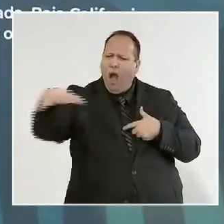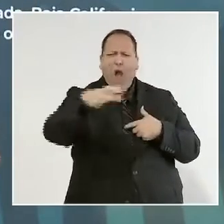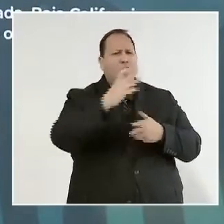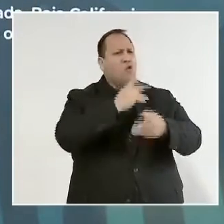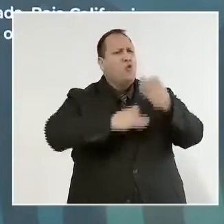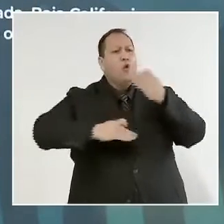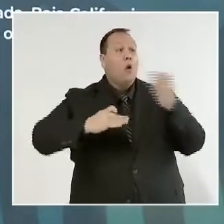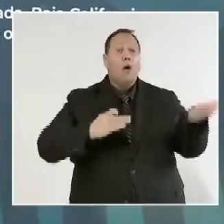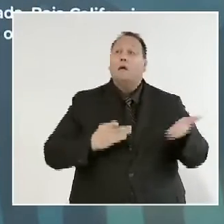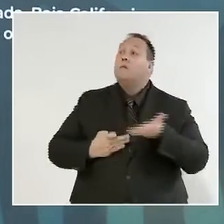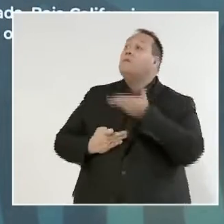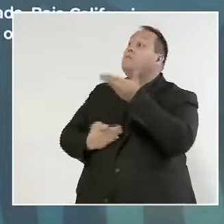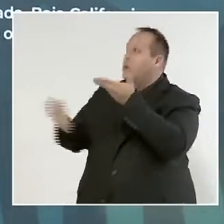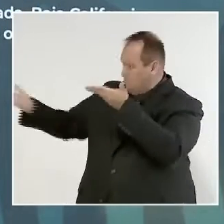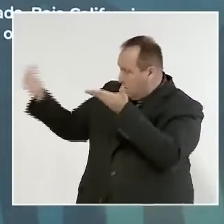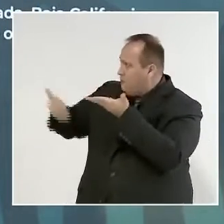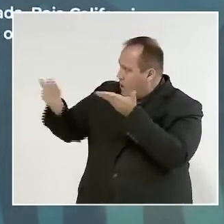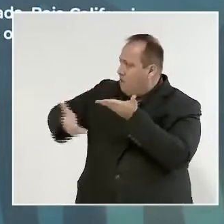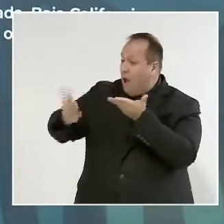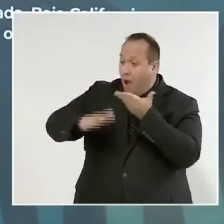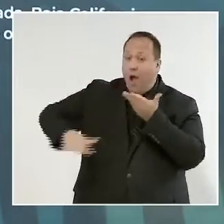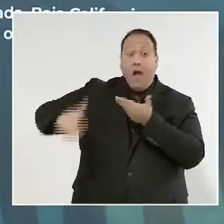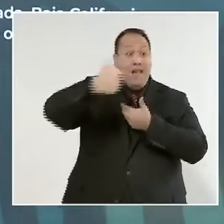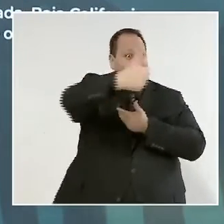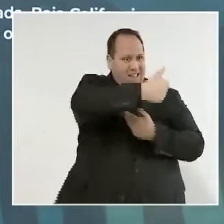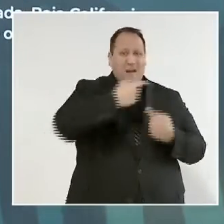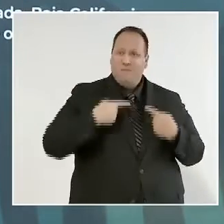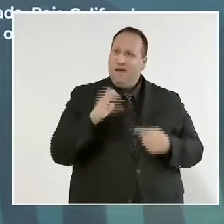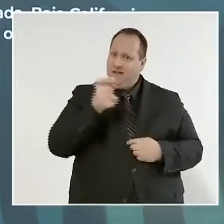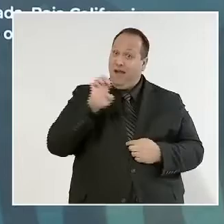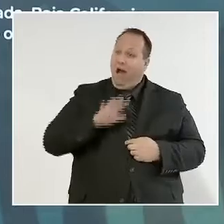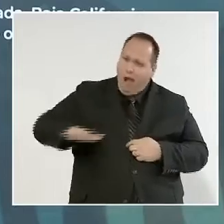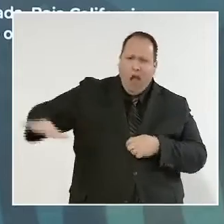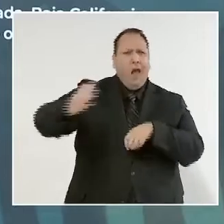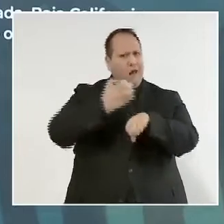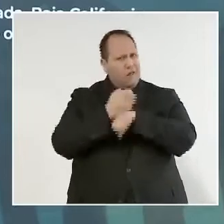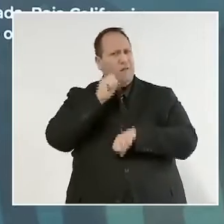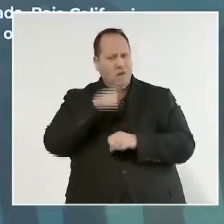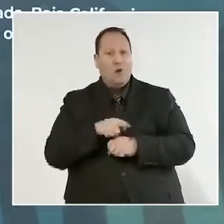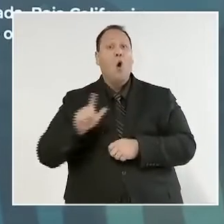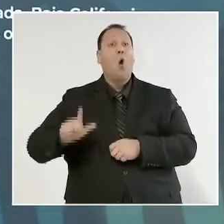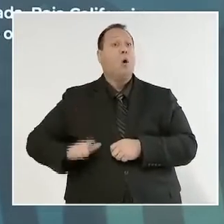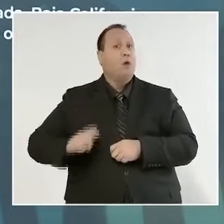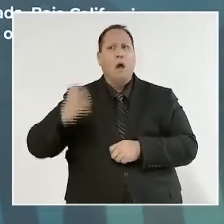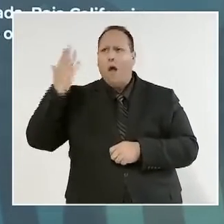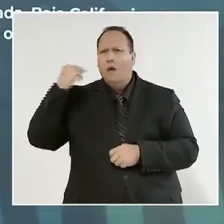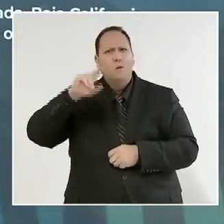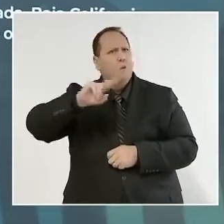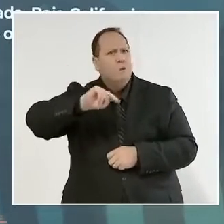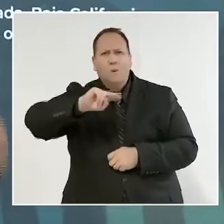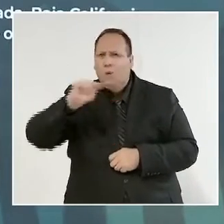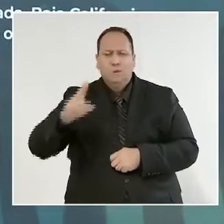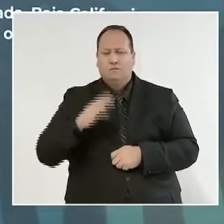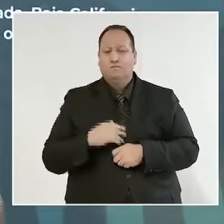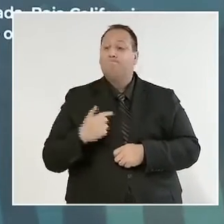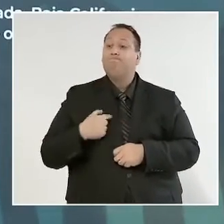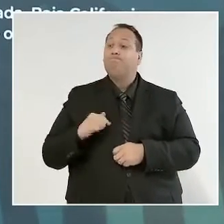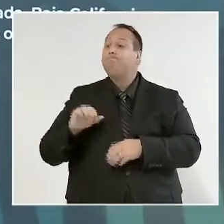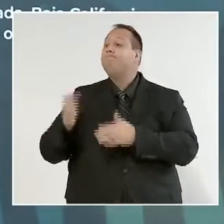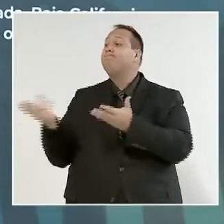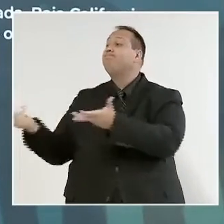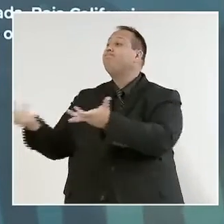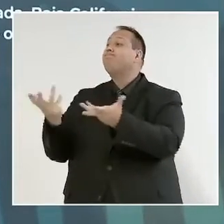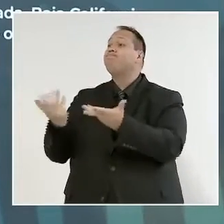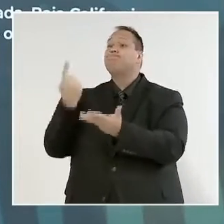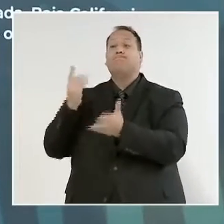fueron a petición de los ciudadanos de Ensenada y del Estado. Nunca este gobierno inició una obra